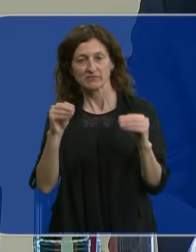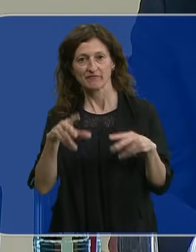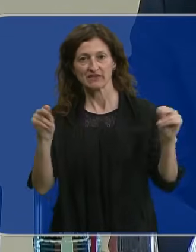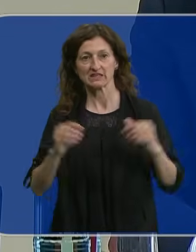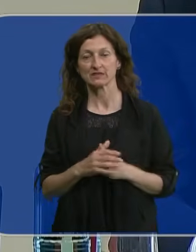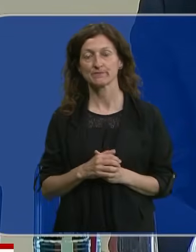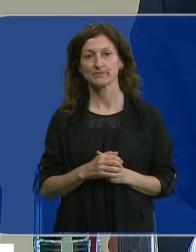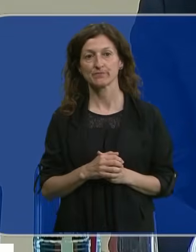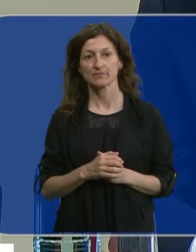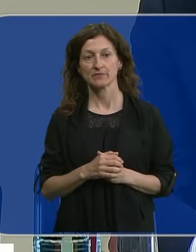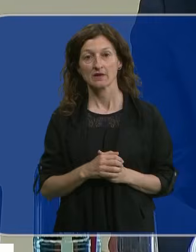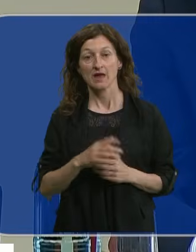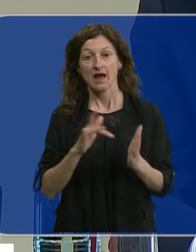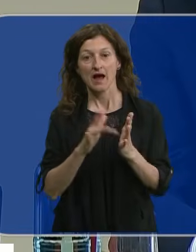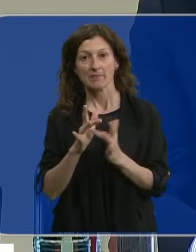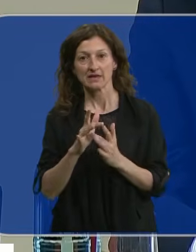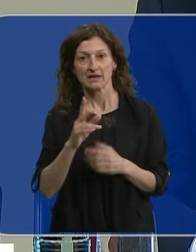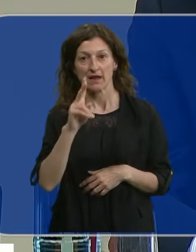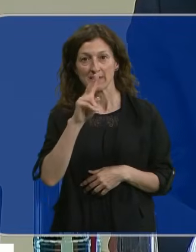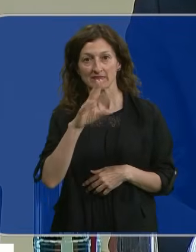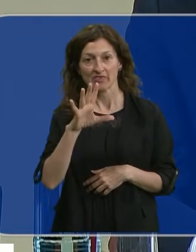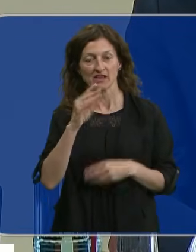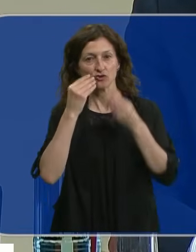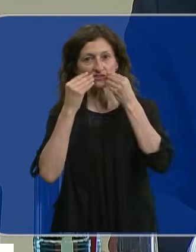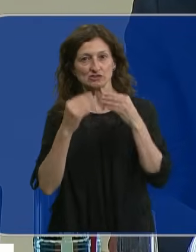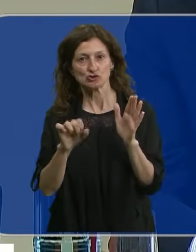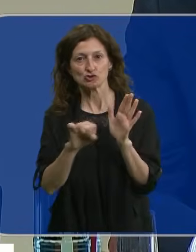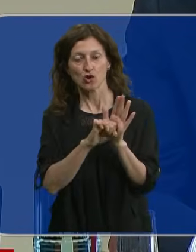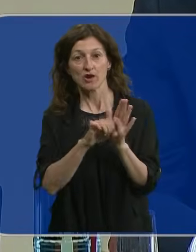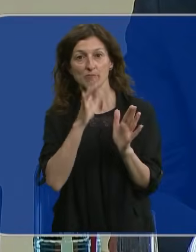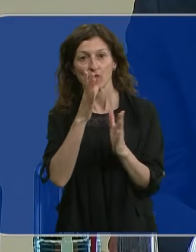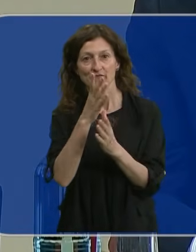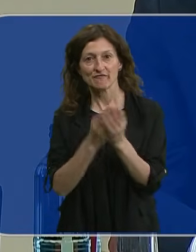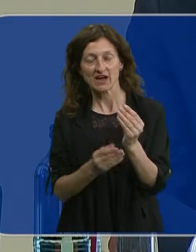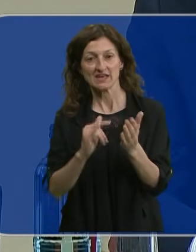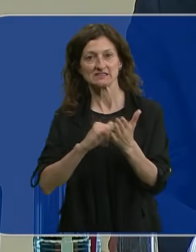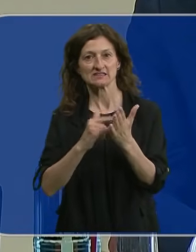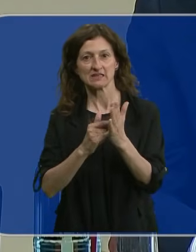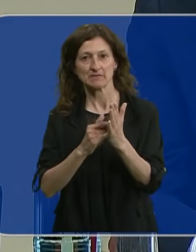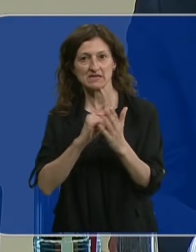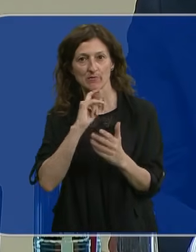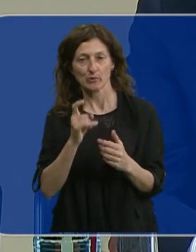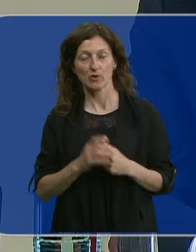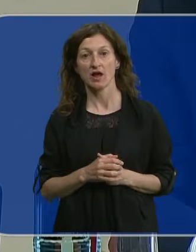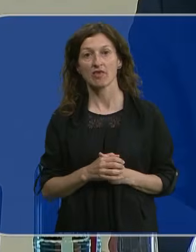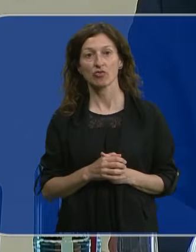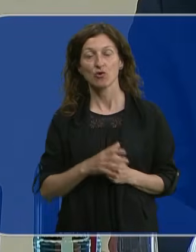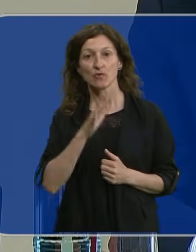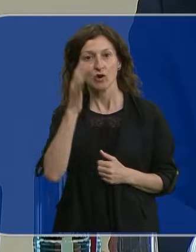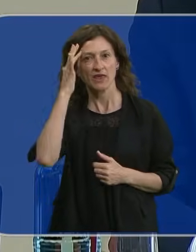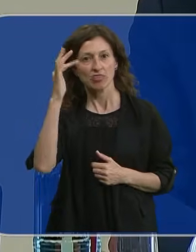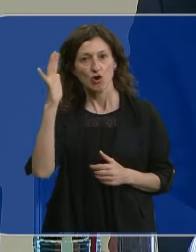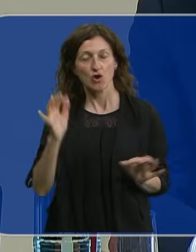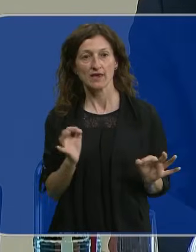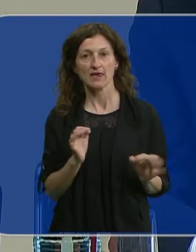El gran apagón de abril de 2025 pasará a la historia como un fallo sistémico provocado por la